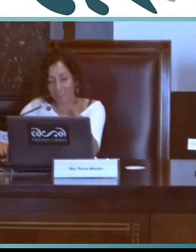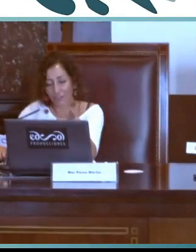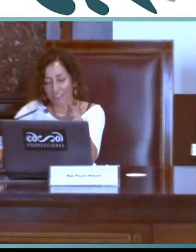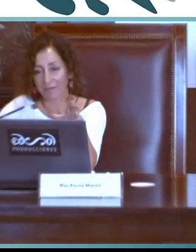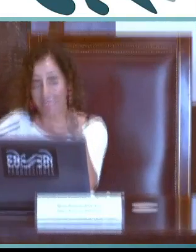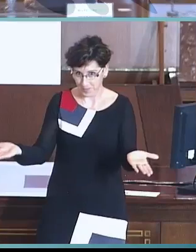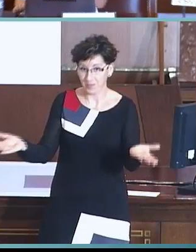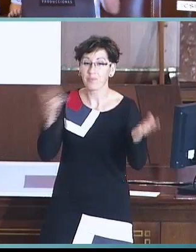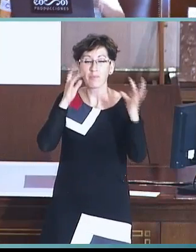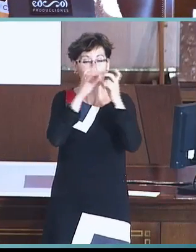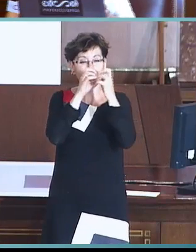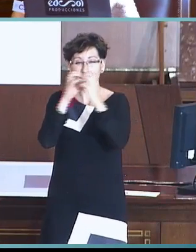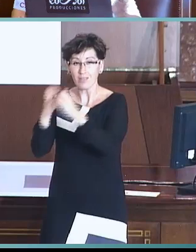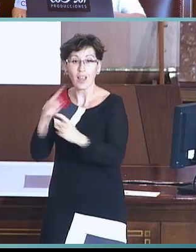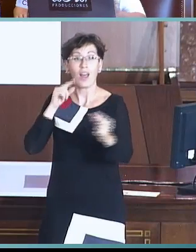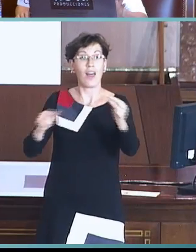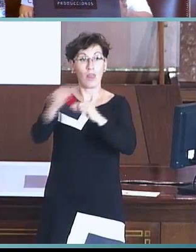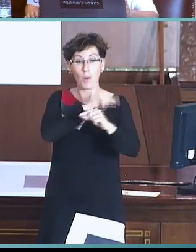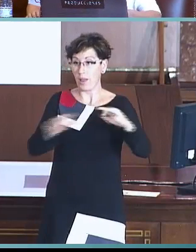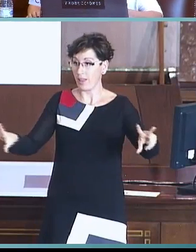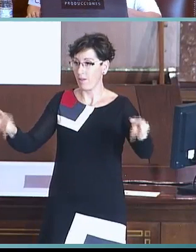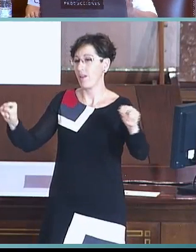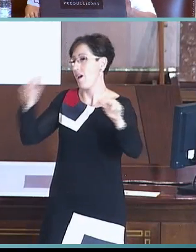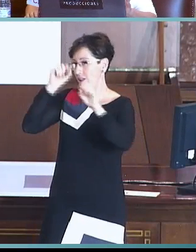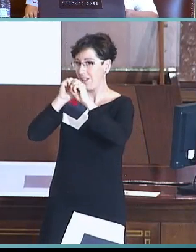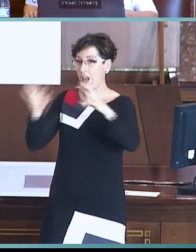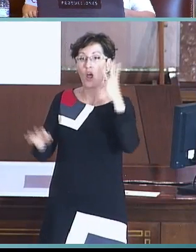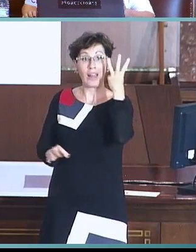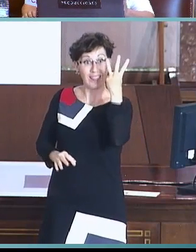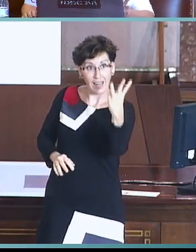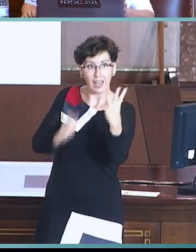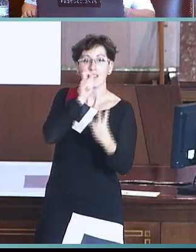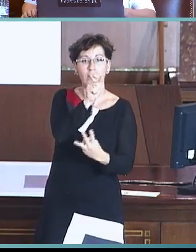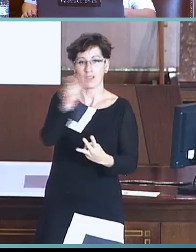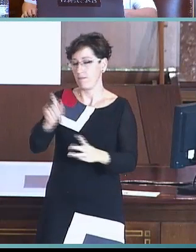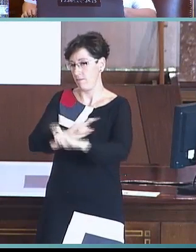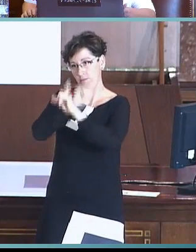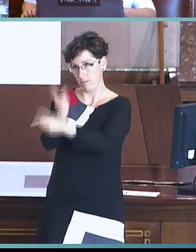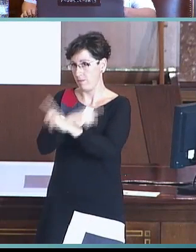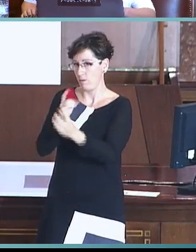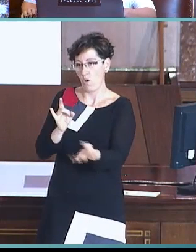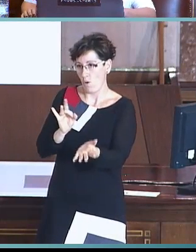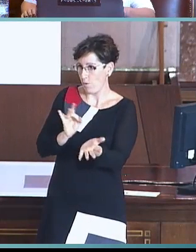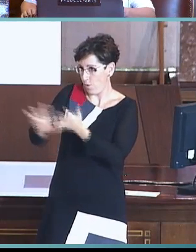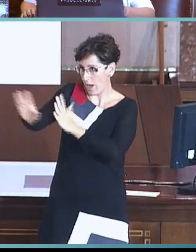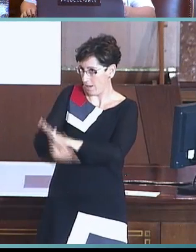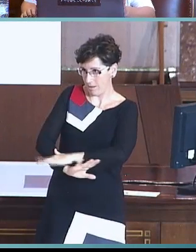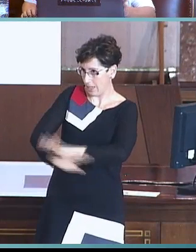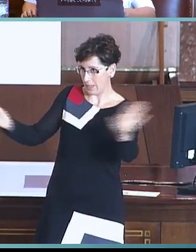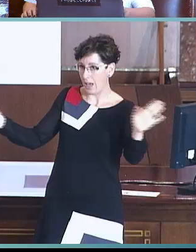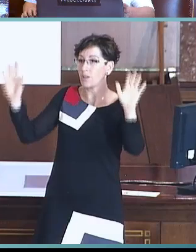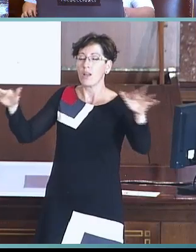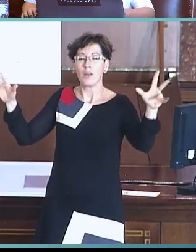finalmente, después de todo el debate, concluimos que 3 ítems no había manera, los eliminamos, se quedó la prueba definitivamente